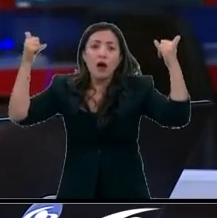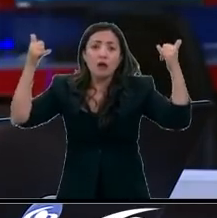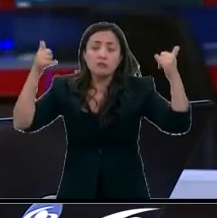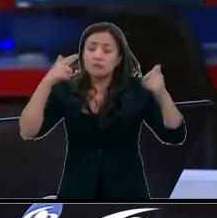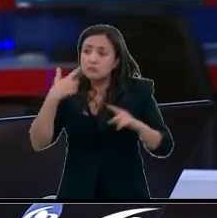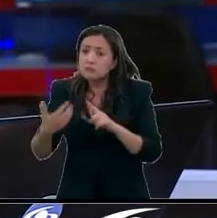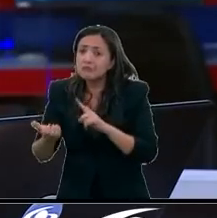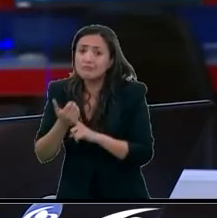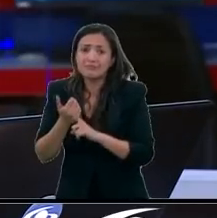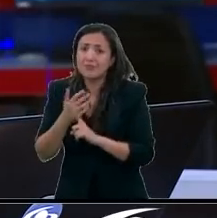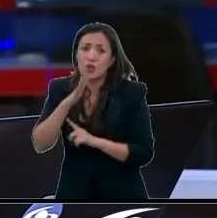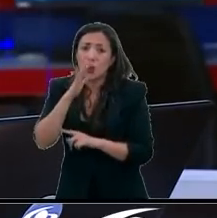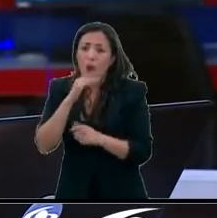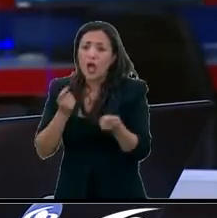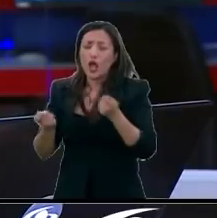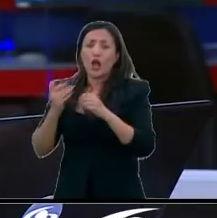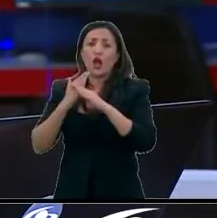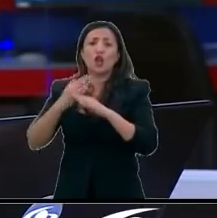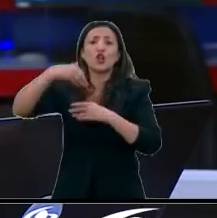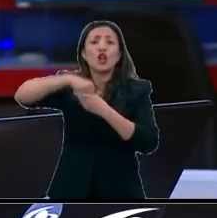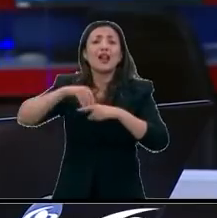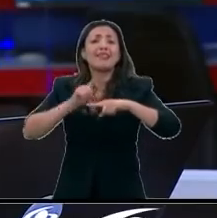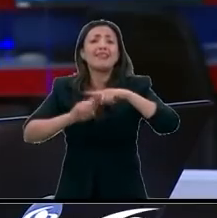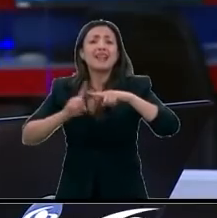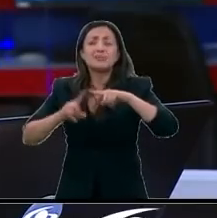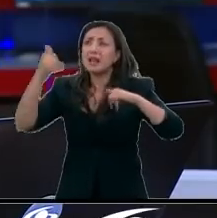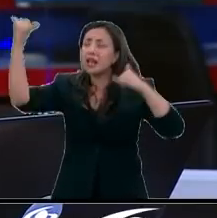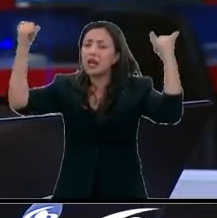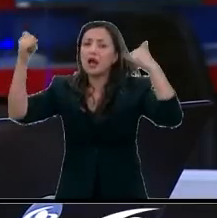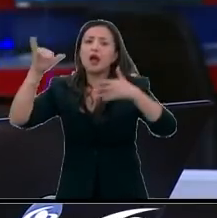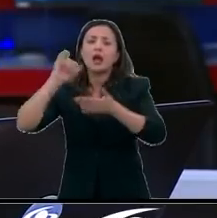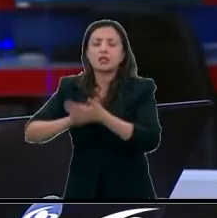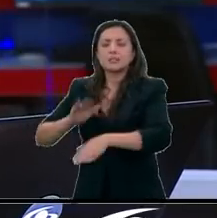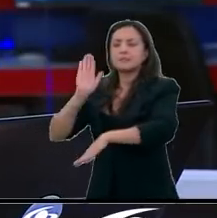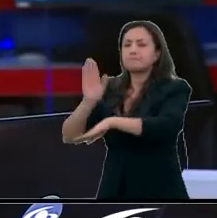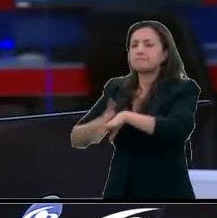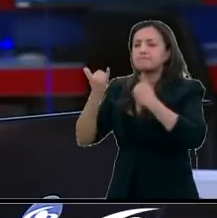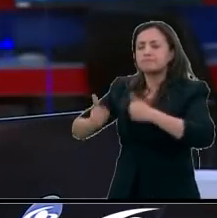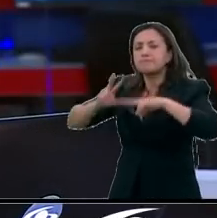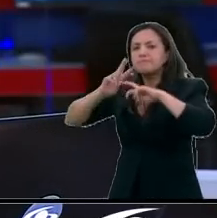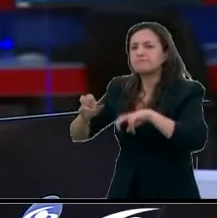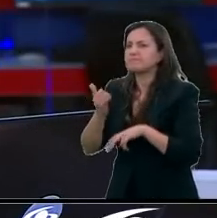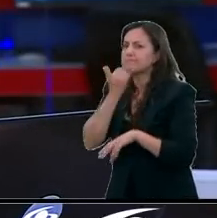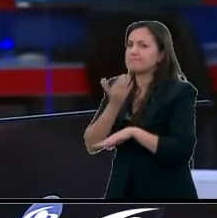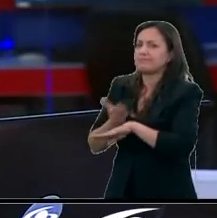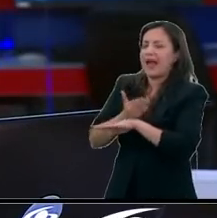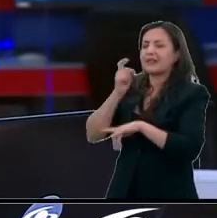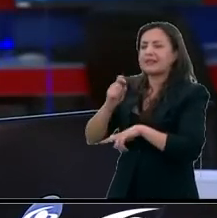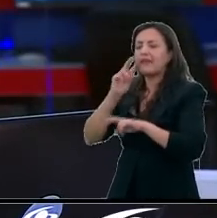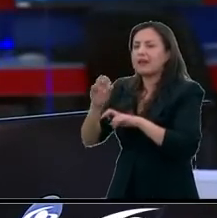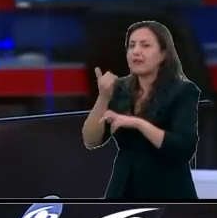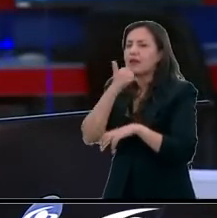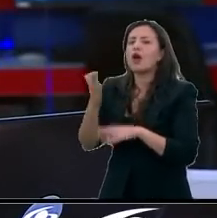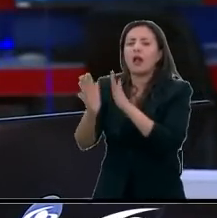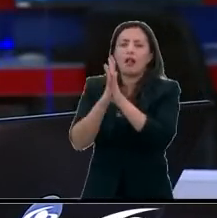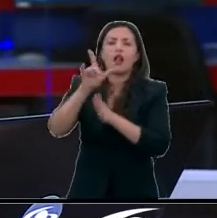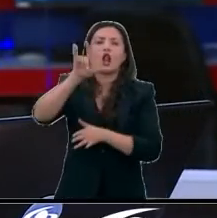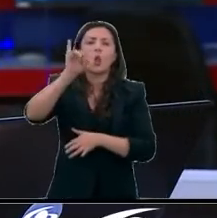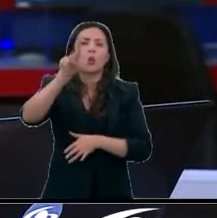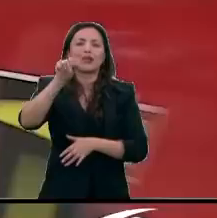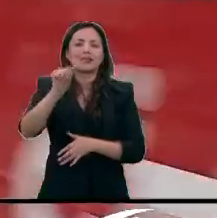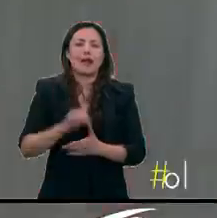cámaras instaladas en transmilenio por esta razón se ordenó iniciar una indagación preliminar luisa polo nos amplía luís